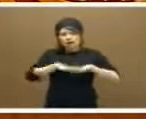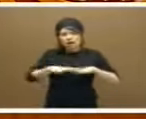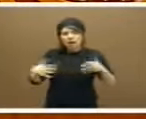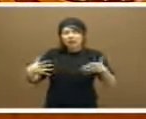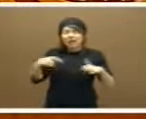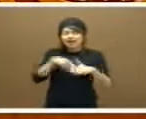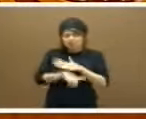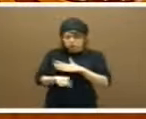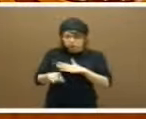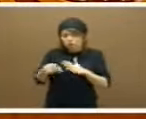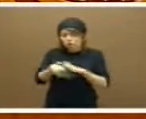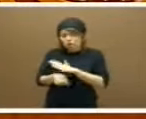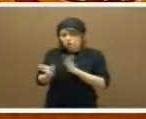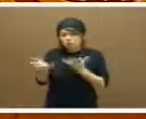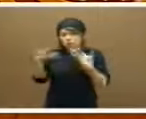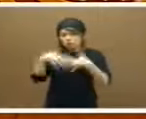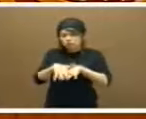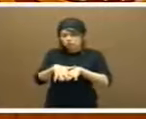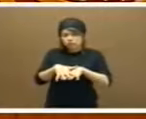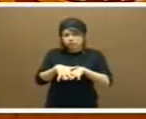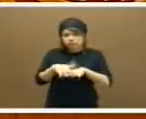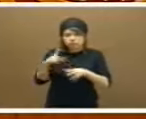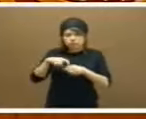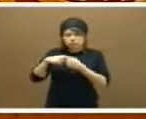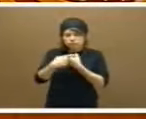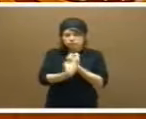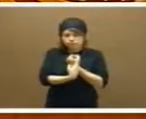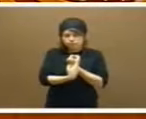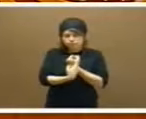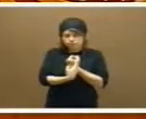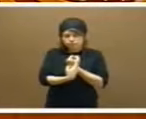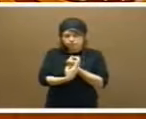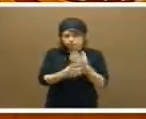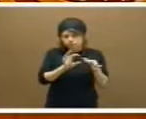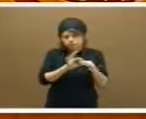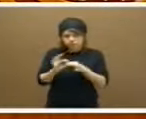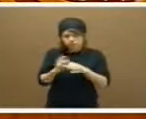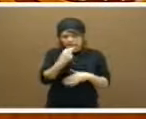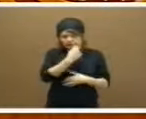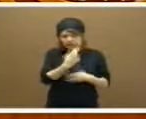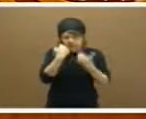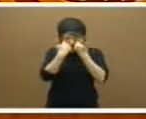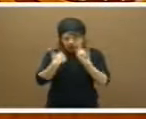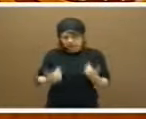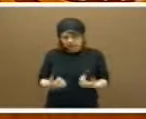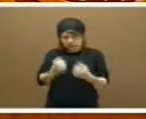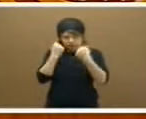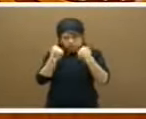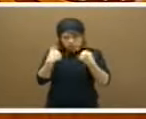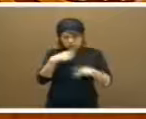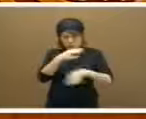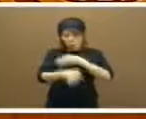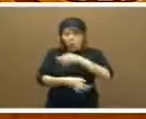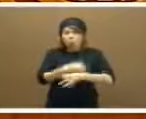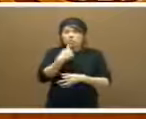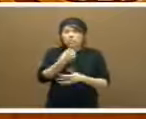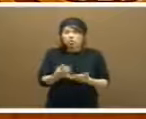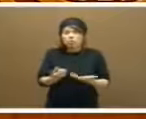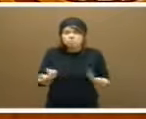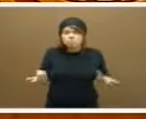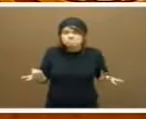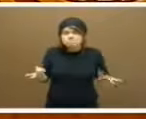en la gestión, una gestión integrada de todo lo relacionado con la salud. En estos órganos, ya digo que como